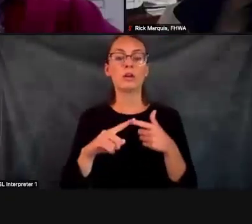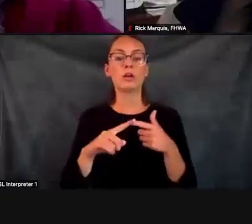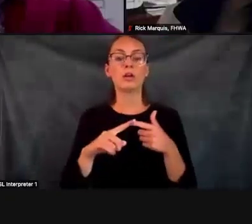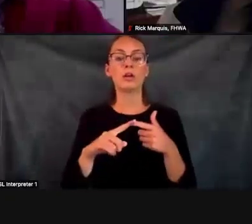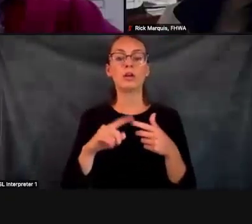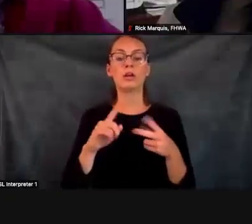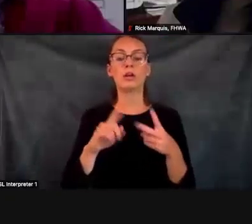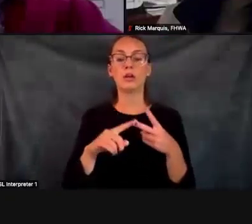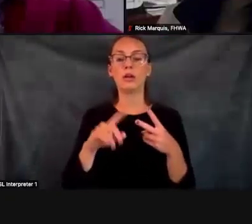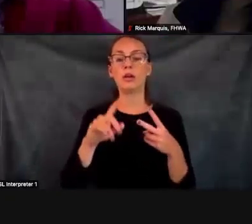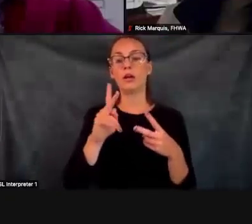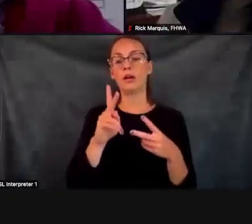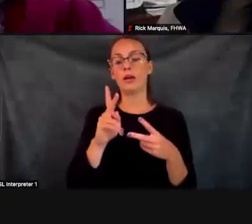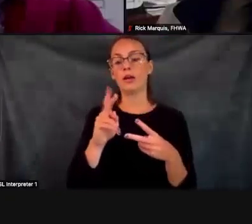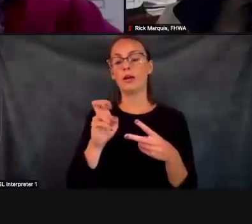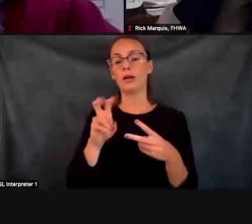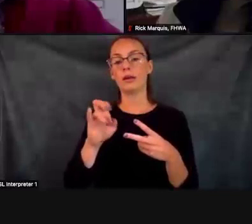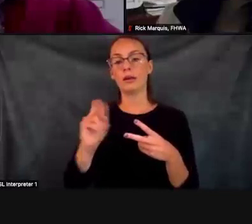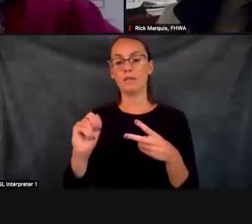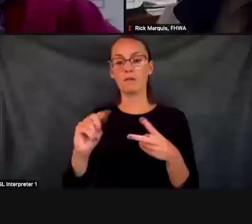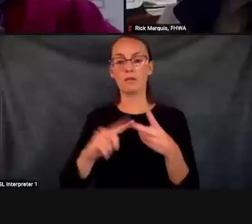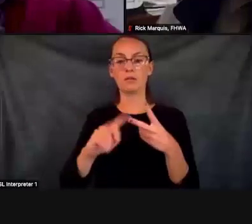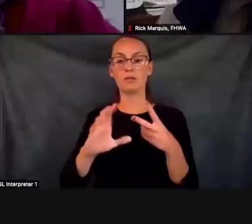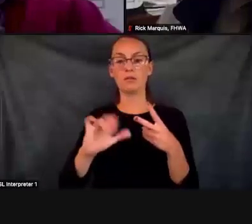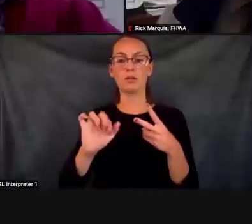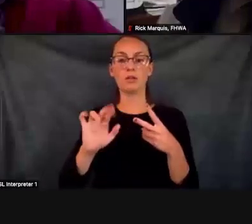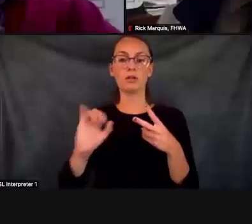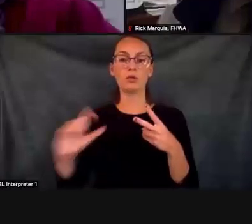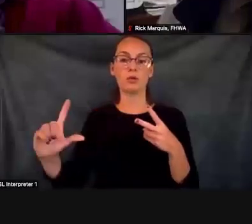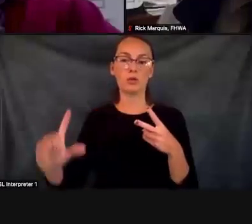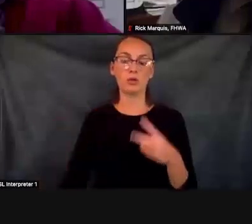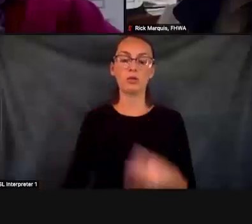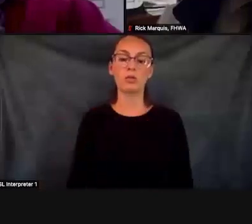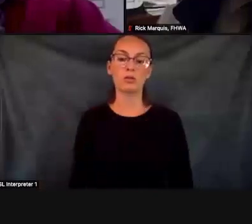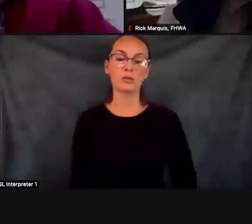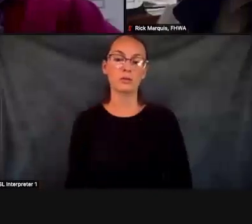Luego tenemos a Kevin McCormick en Woodruff Carum.